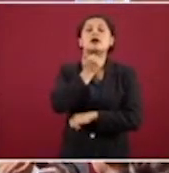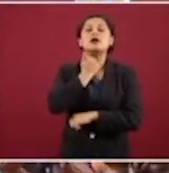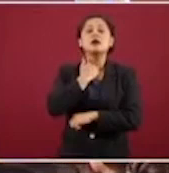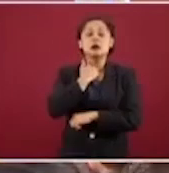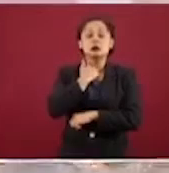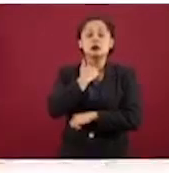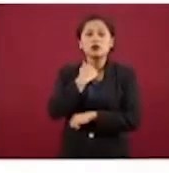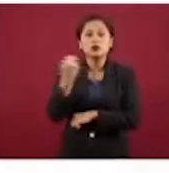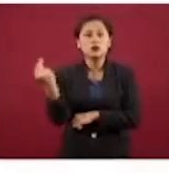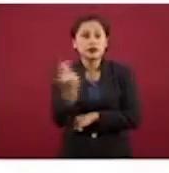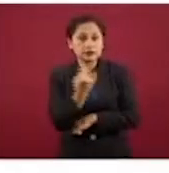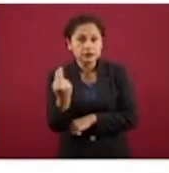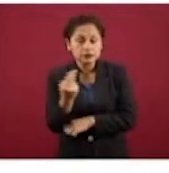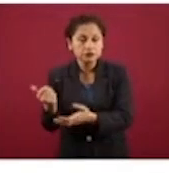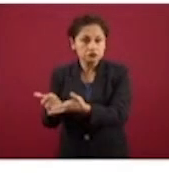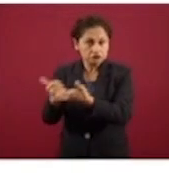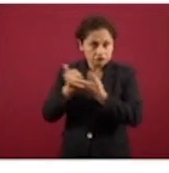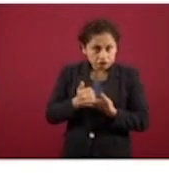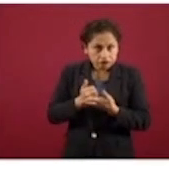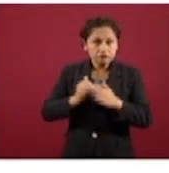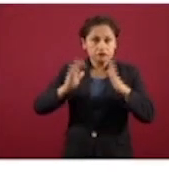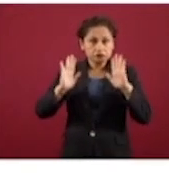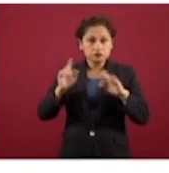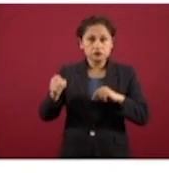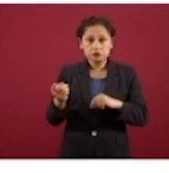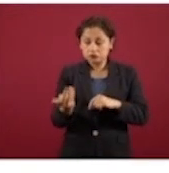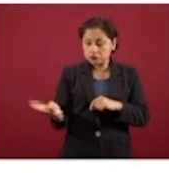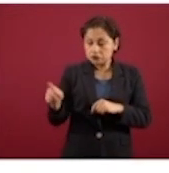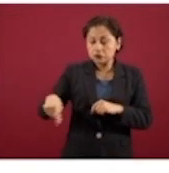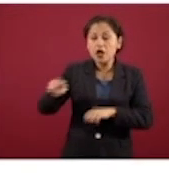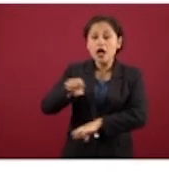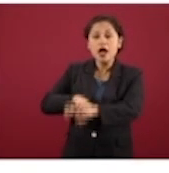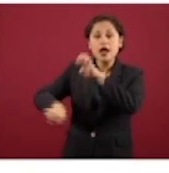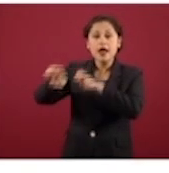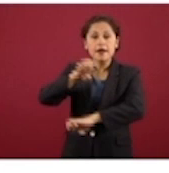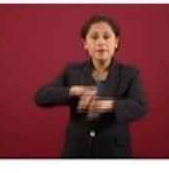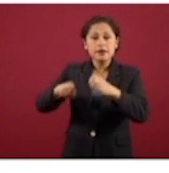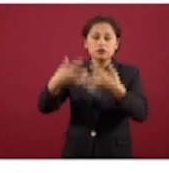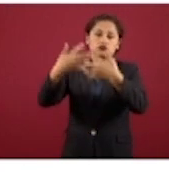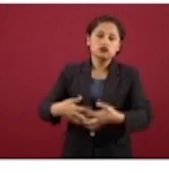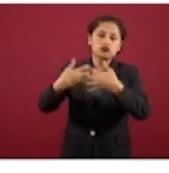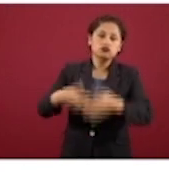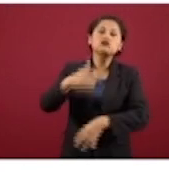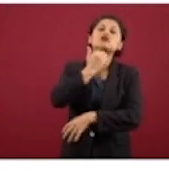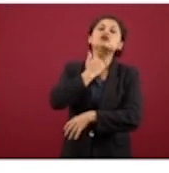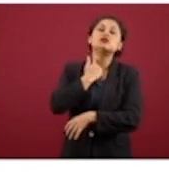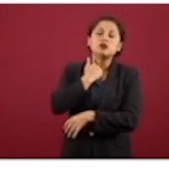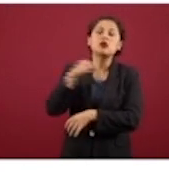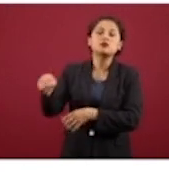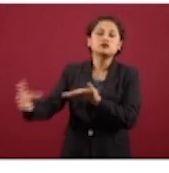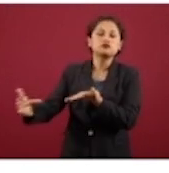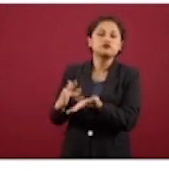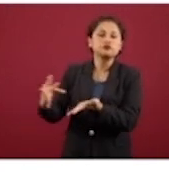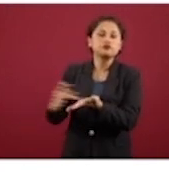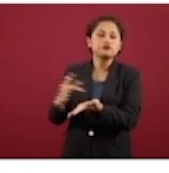estos son los ingenios alcoholeras que apoyan al gobierno federal con producción